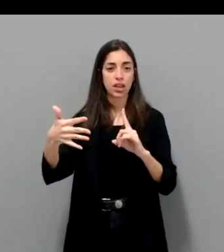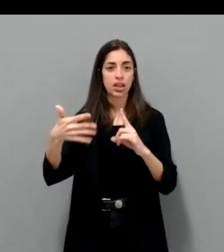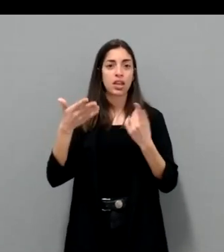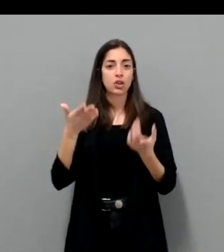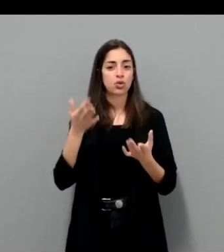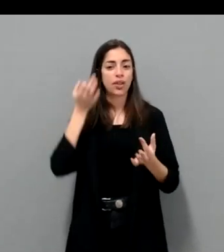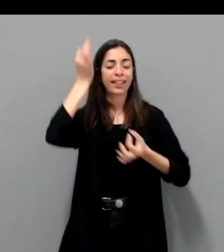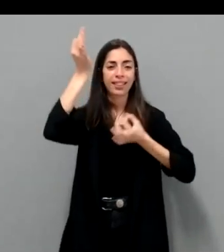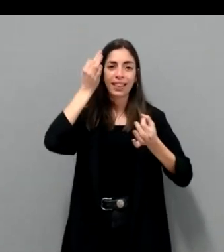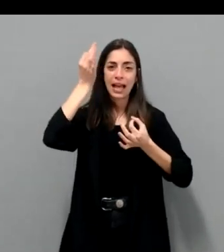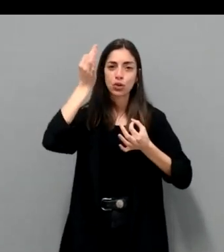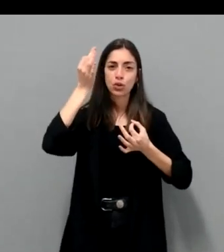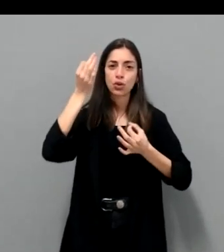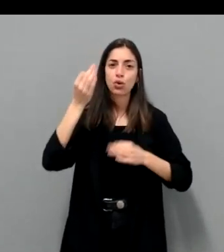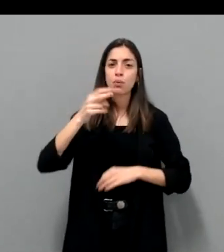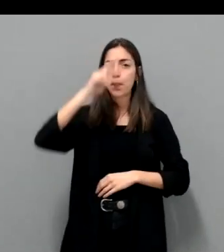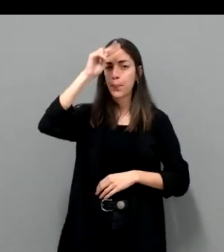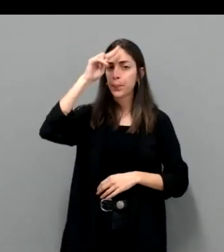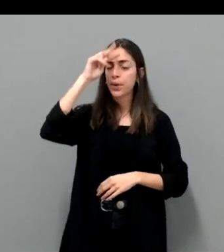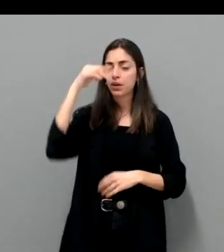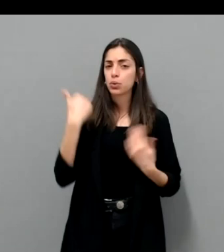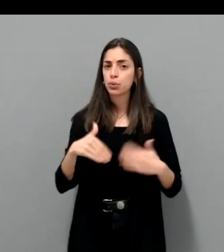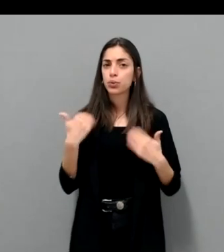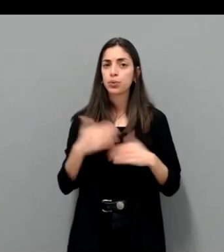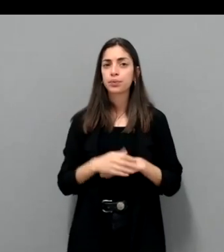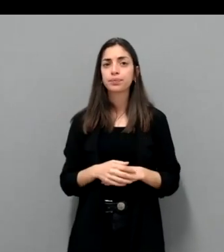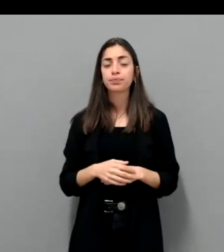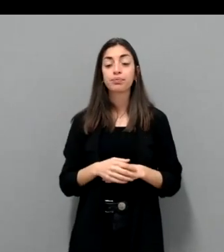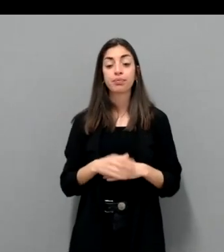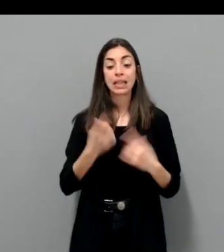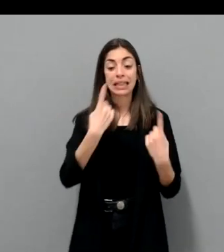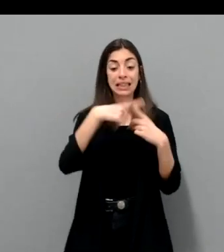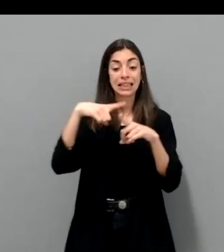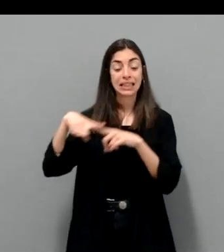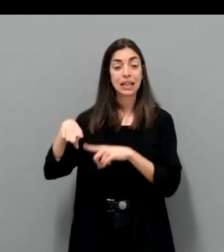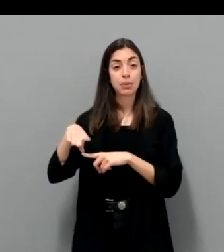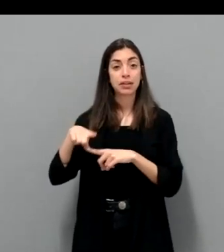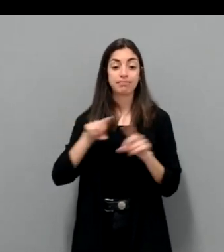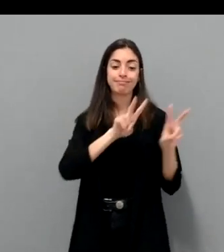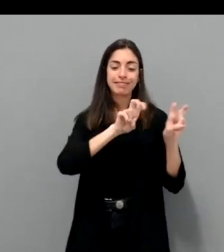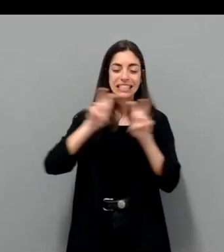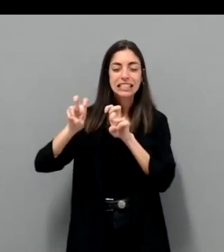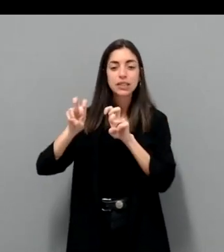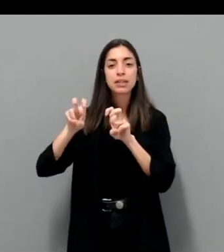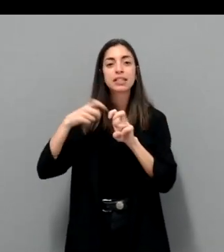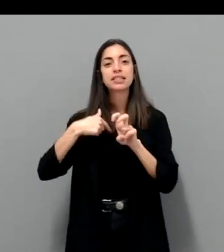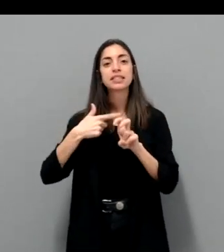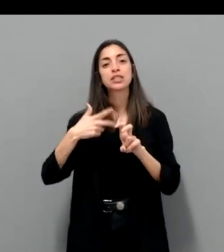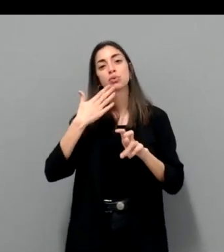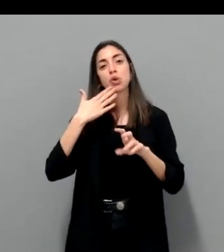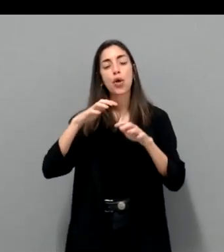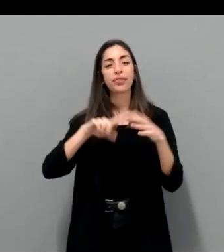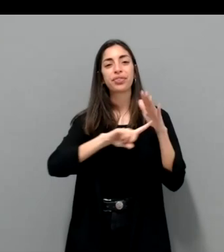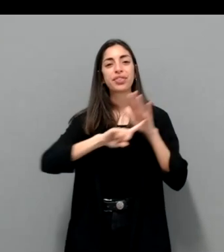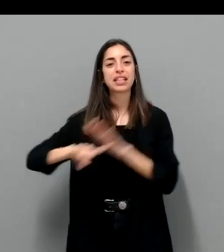dato sumamente preocupante. Hay diversos aspectos en los que hemos observado mayor discriminación